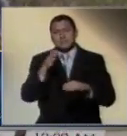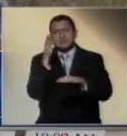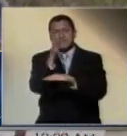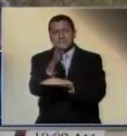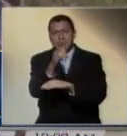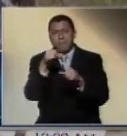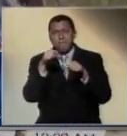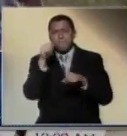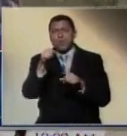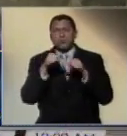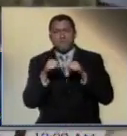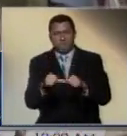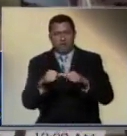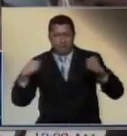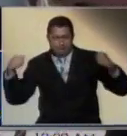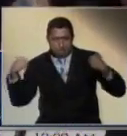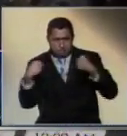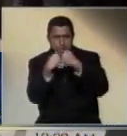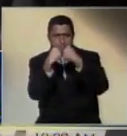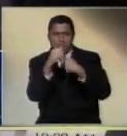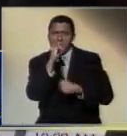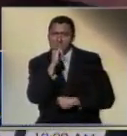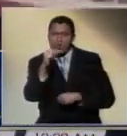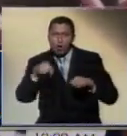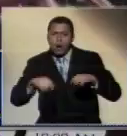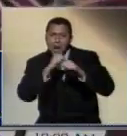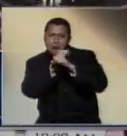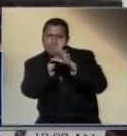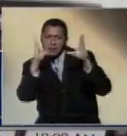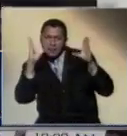destino a Punto Fijo. Según las informaciones de esta mañana,